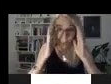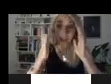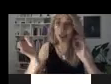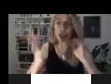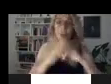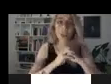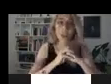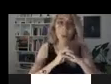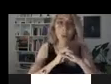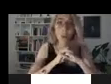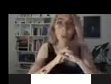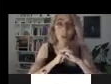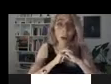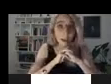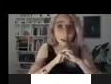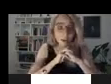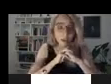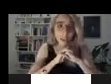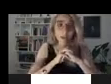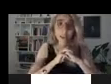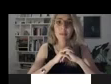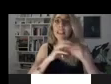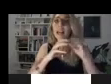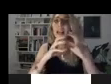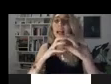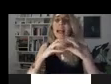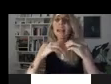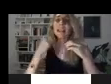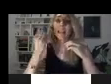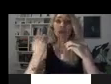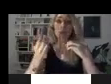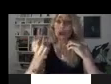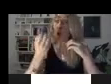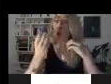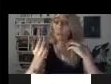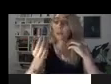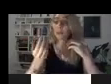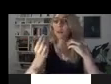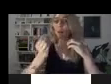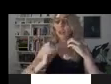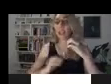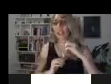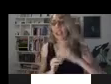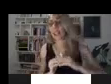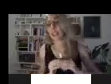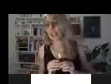los 40 años que cumplió Arco la semana pasada. Siempre hay un ojo puesto